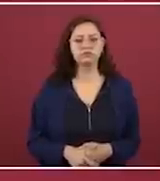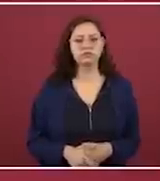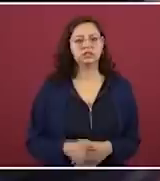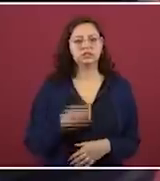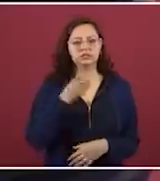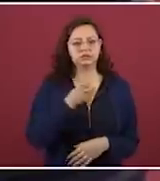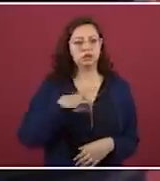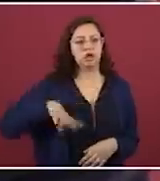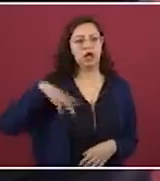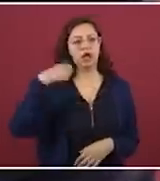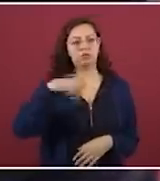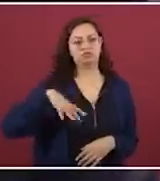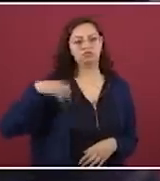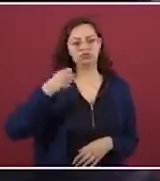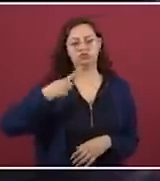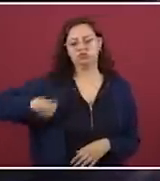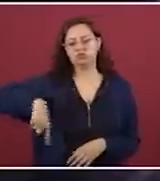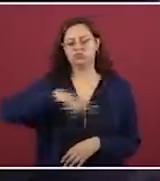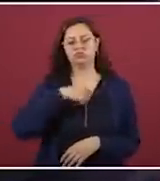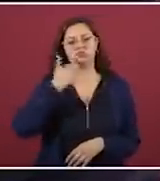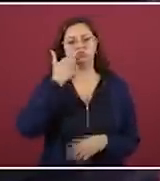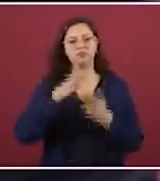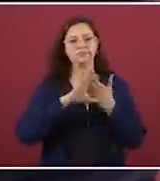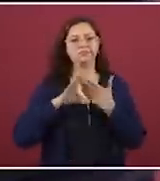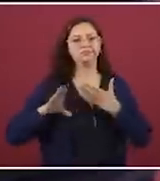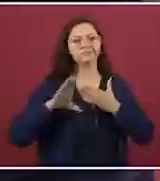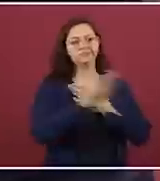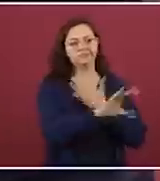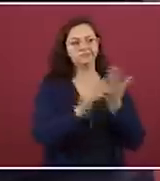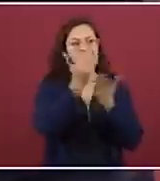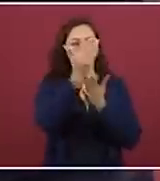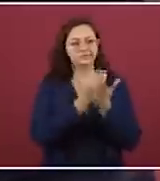controlar entre todos los ciudadanos.